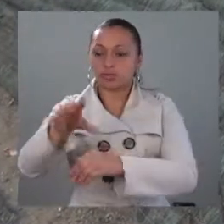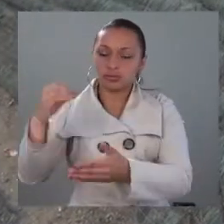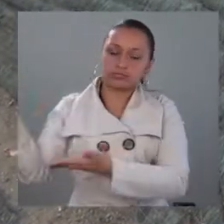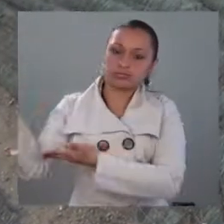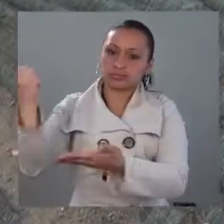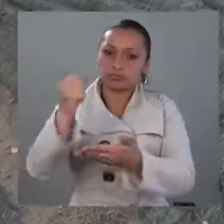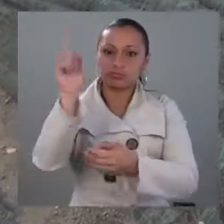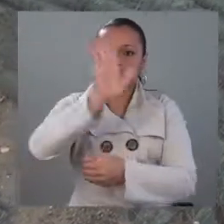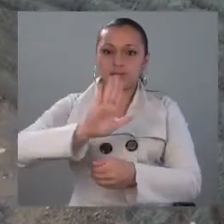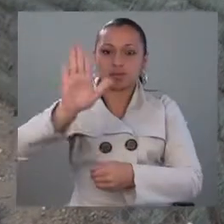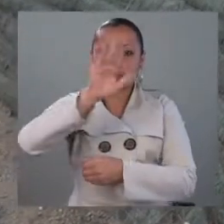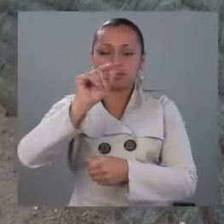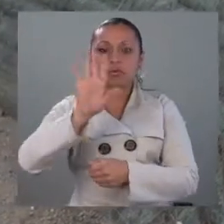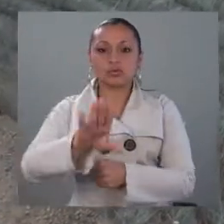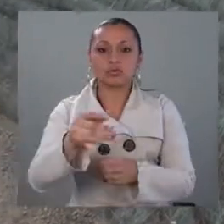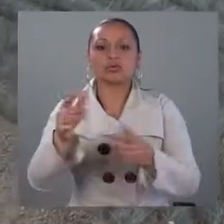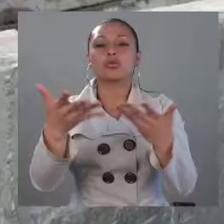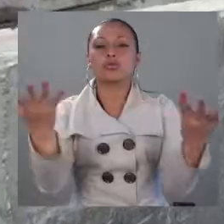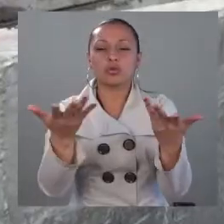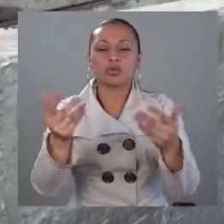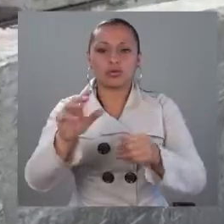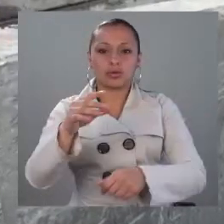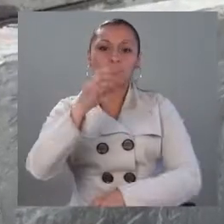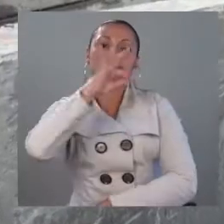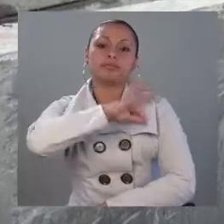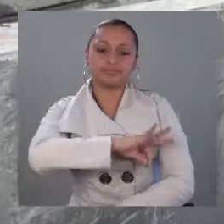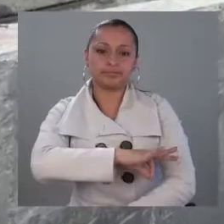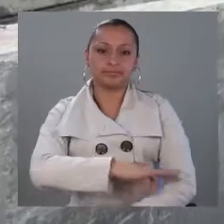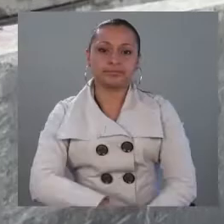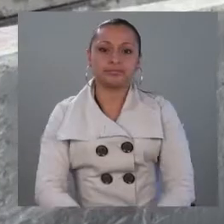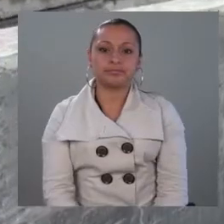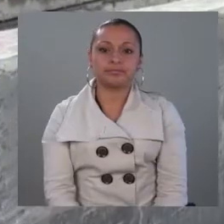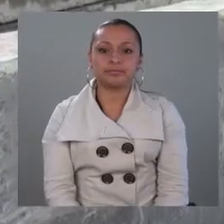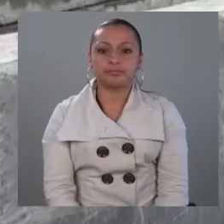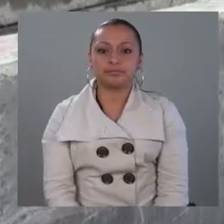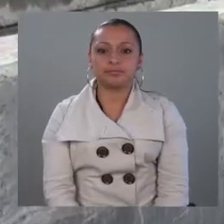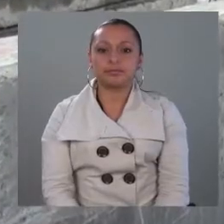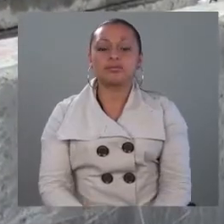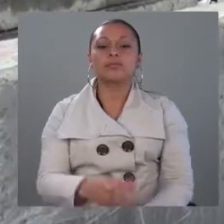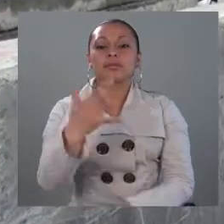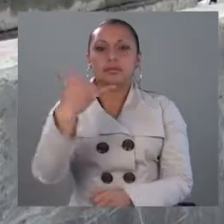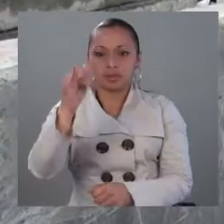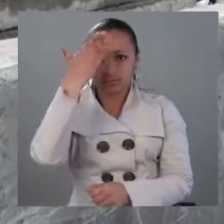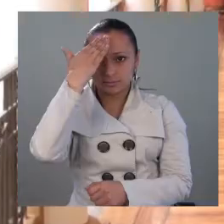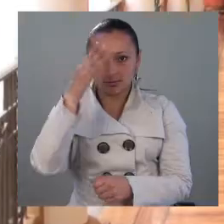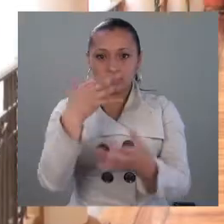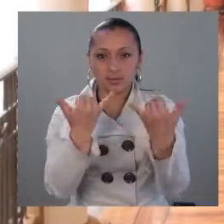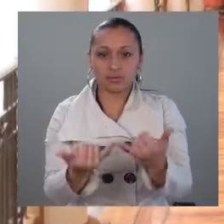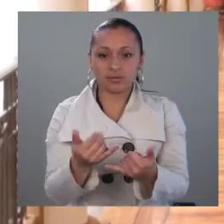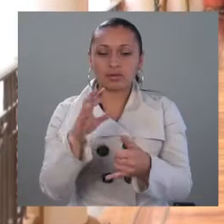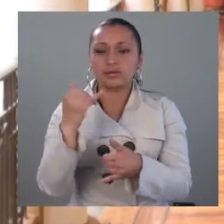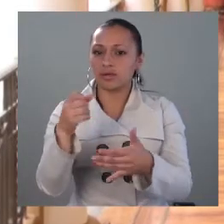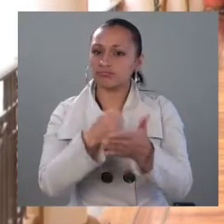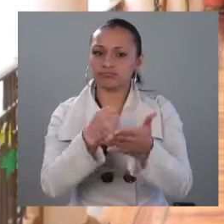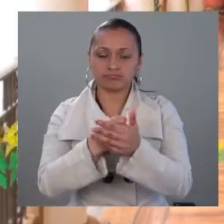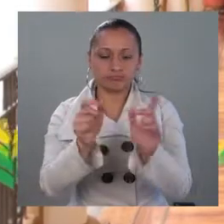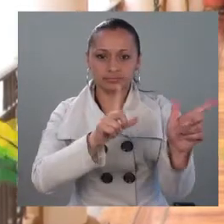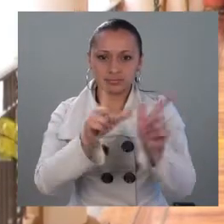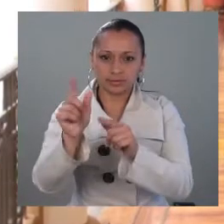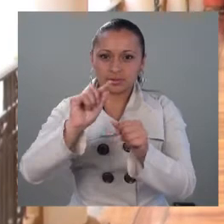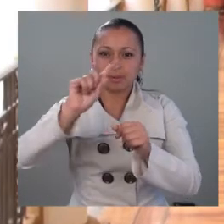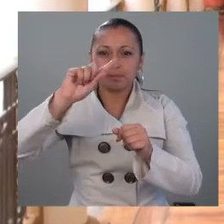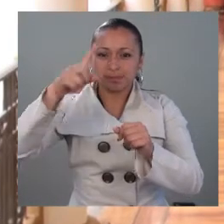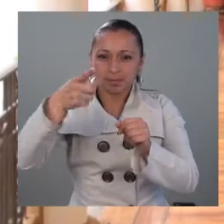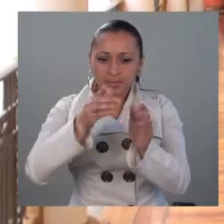de pesos son aporte del departamento provenientes de recursos del Sistema General de Regalías. También tenemos nosotros en este momento adjudicado ya el